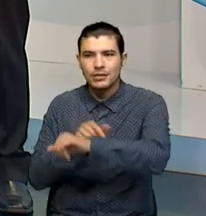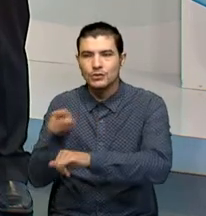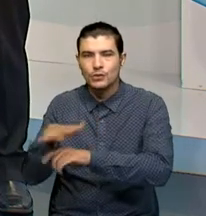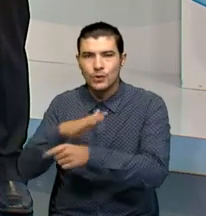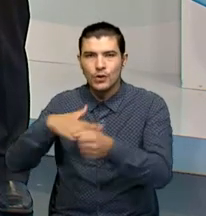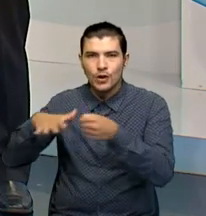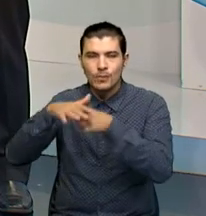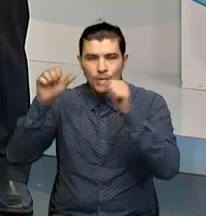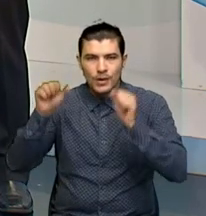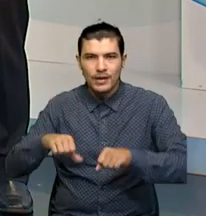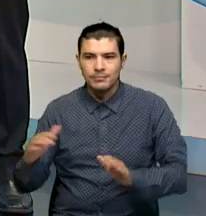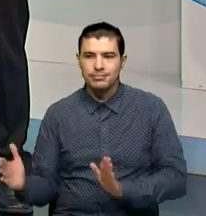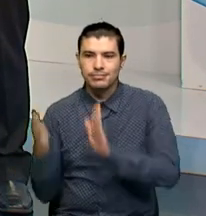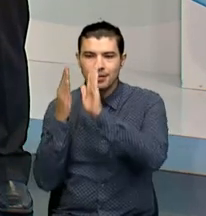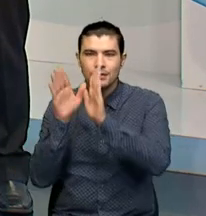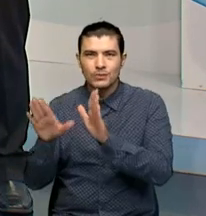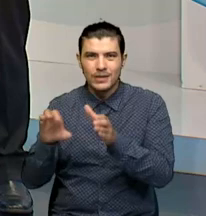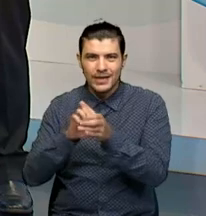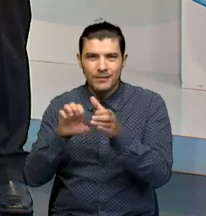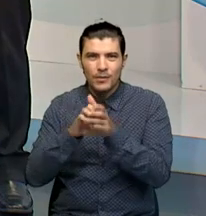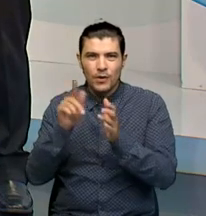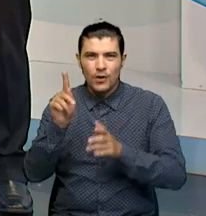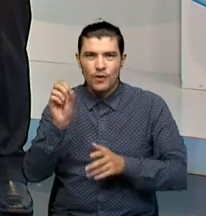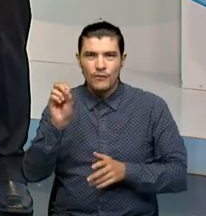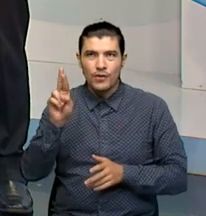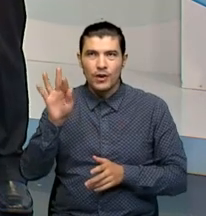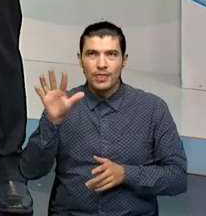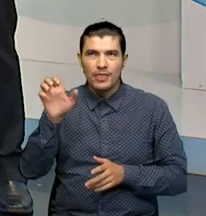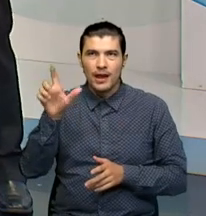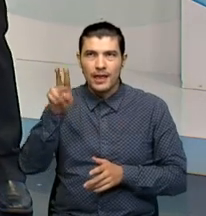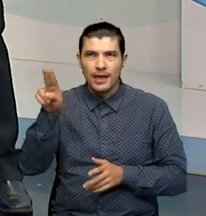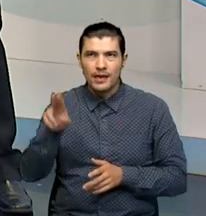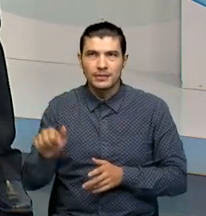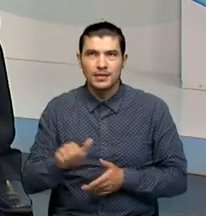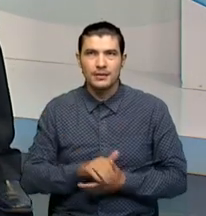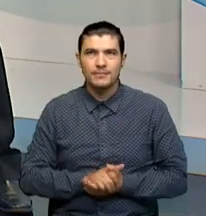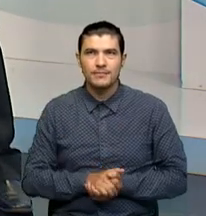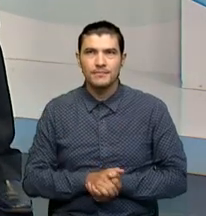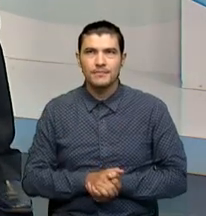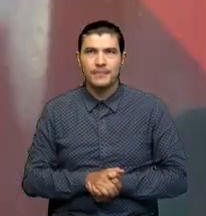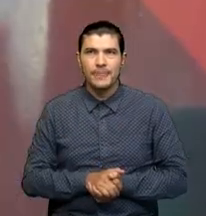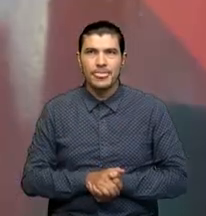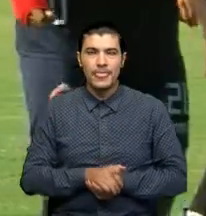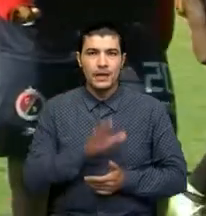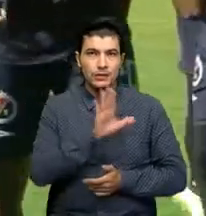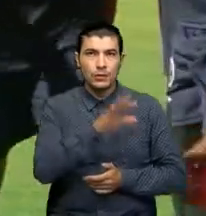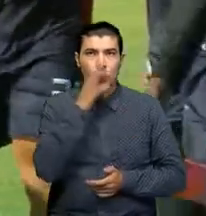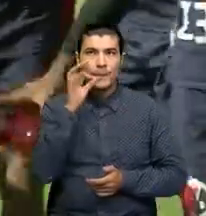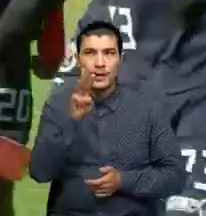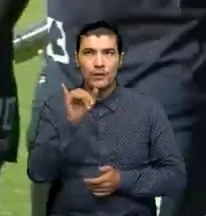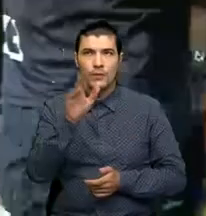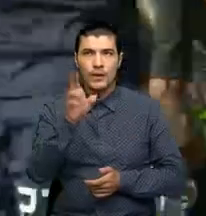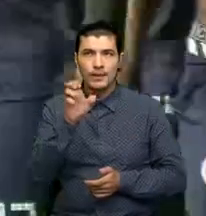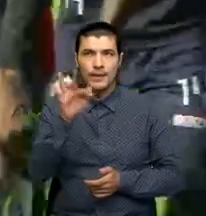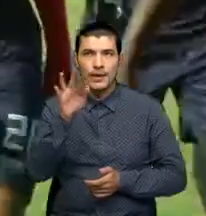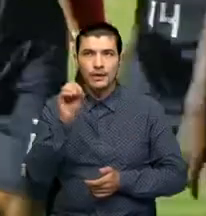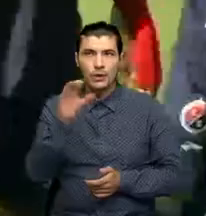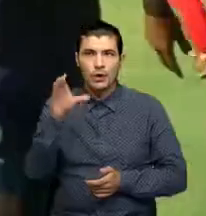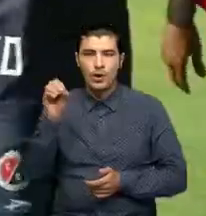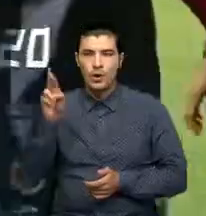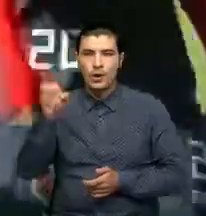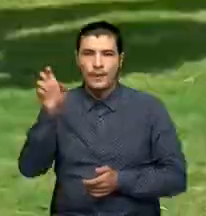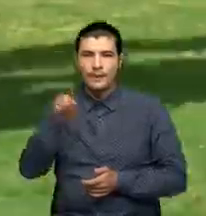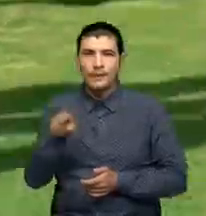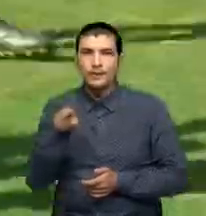fortaleza el delantero wilberto cosme sería novedad en el equipo rojinegro el delantero wilberto cosme se ha venido recuperando